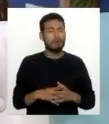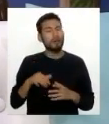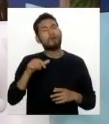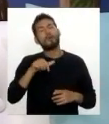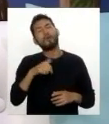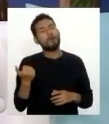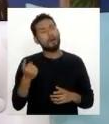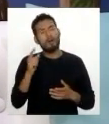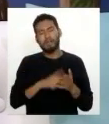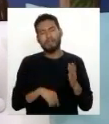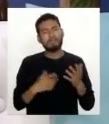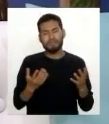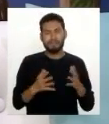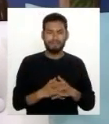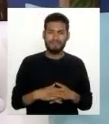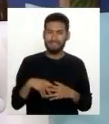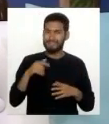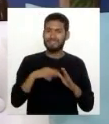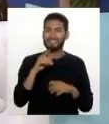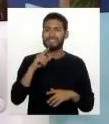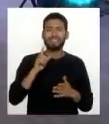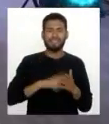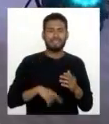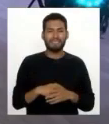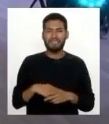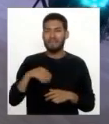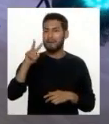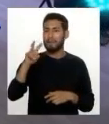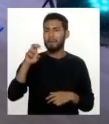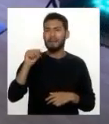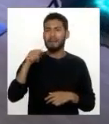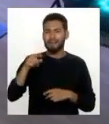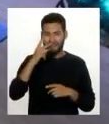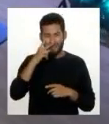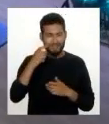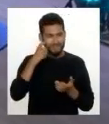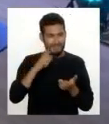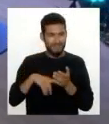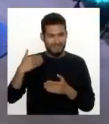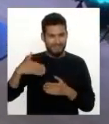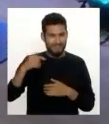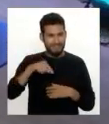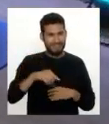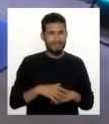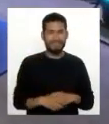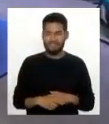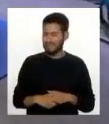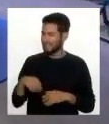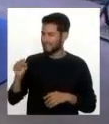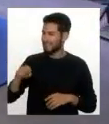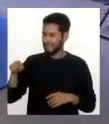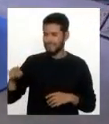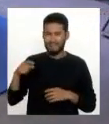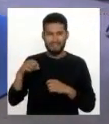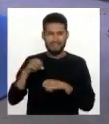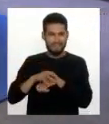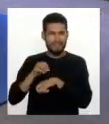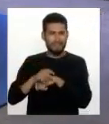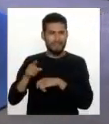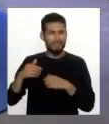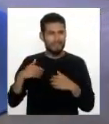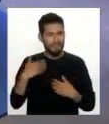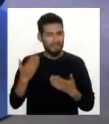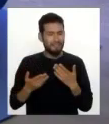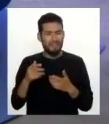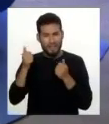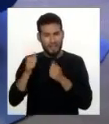otra presentación que también lo encontramos más seguido es la chanfainita, ¿no? Que eso sí, acá se ve muy frecuente. Claro. Y además siempre si recomiendan, si tienes de repente